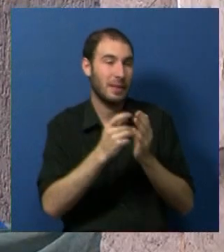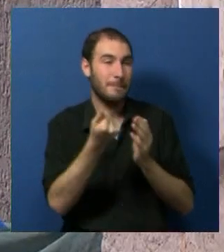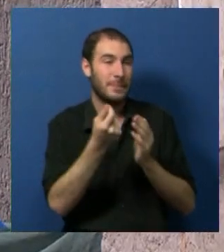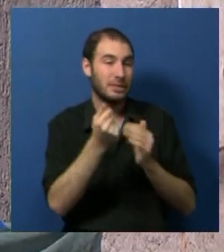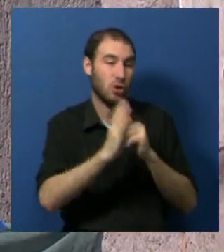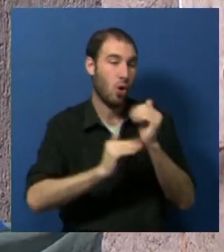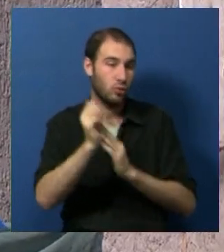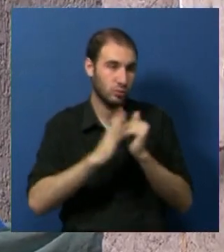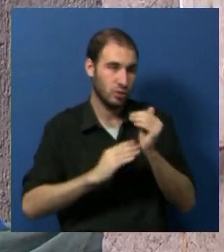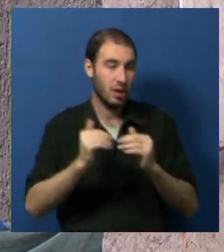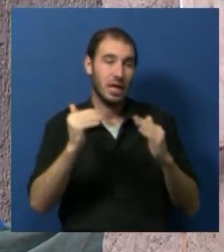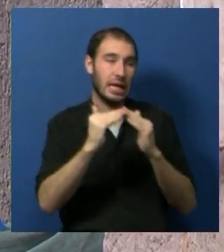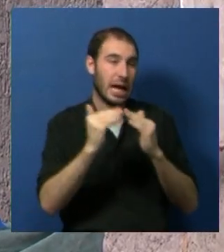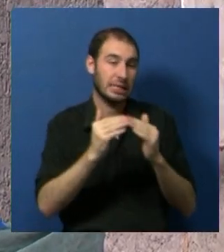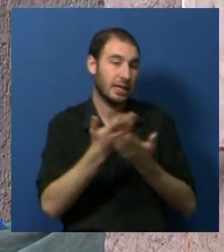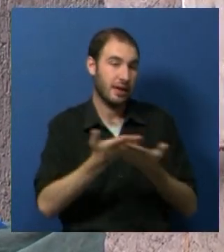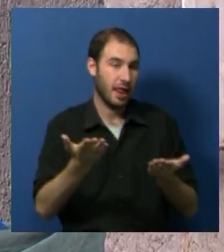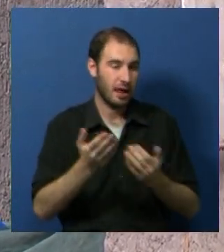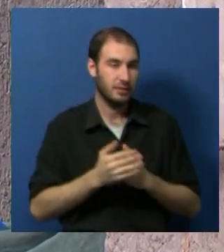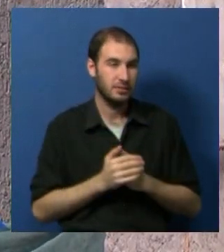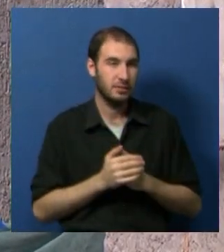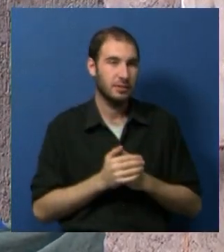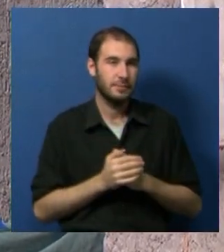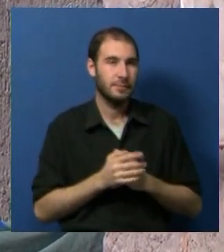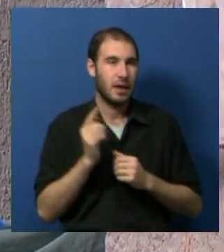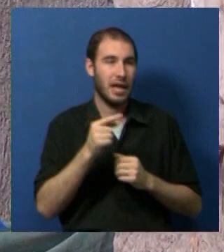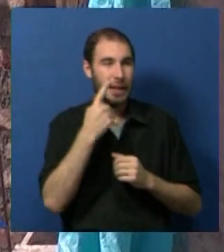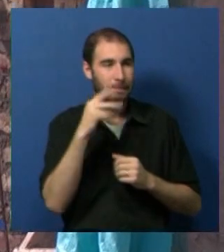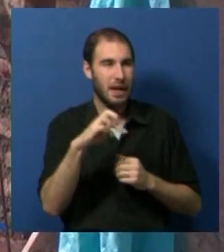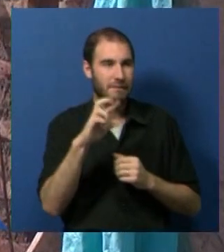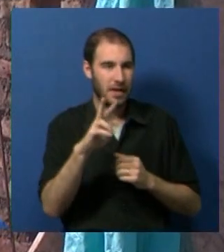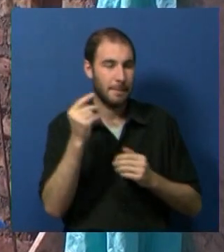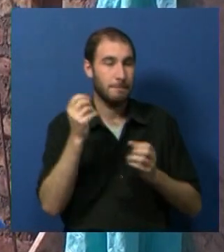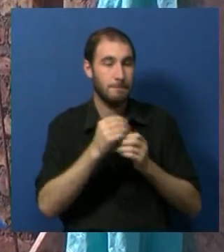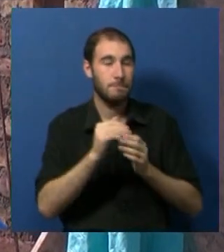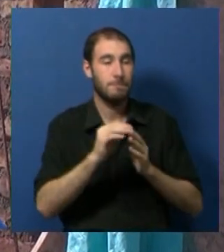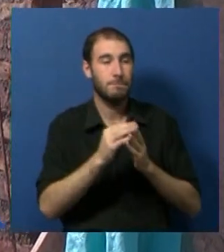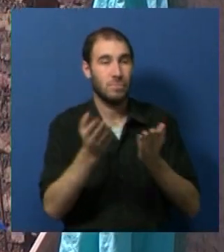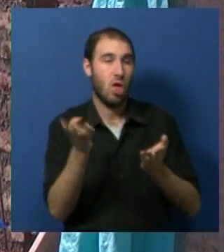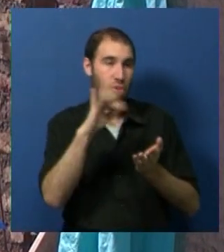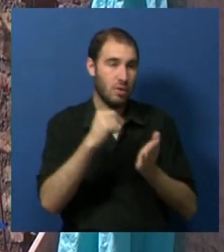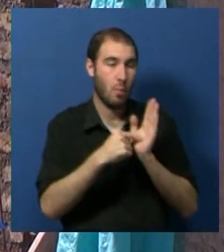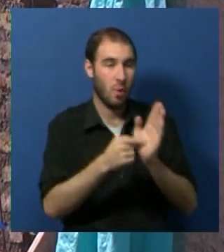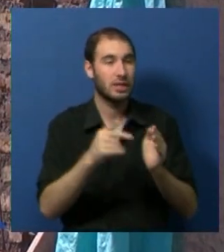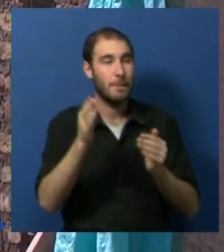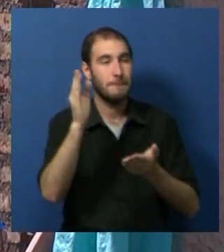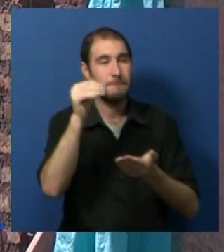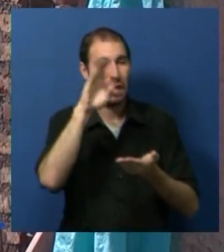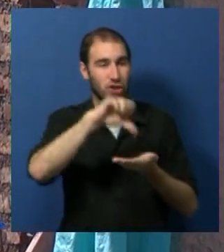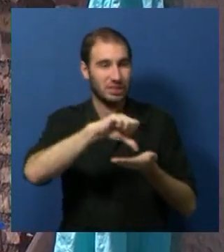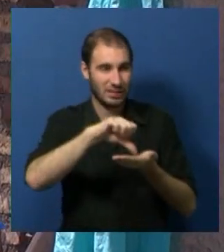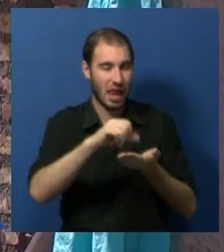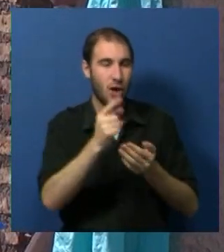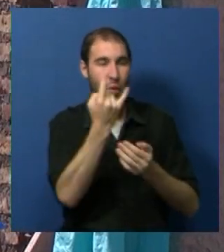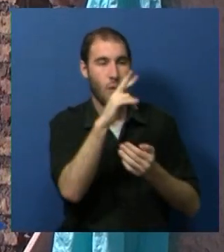de la construcción de una vivienda tipo que establece el IPB y que publica diariamente el Banco Central, tanto el valor